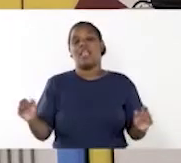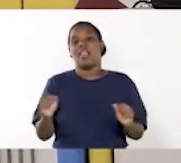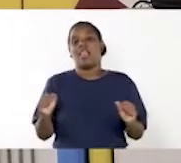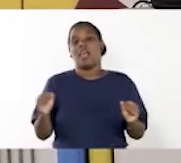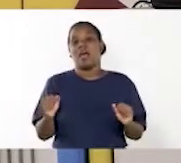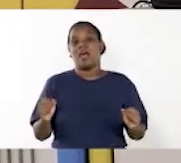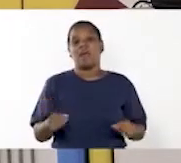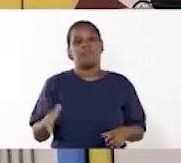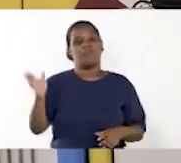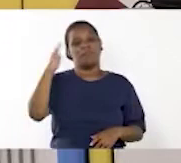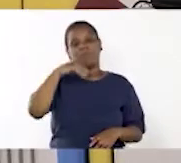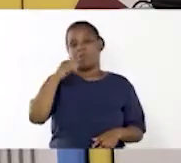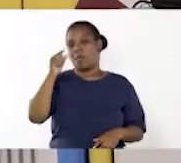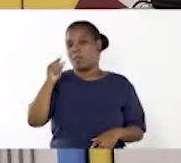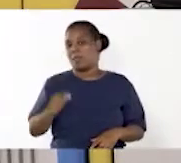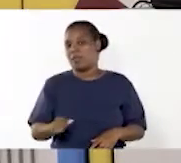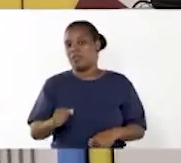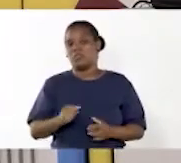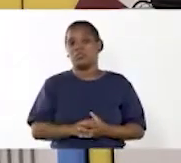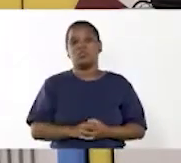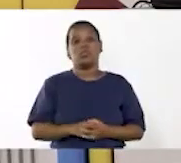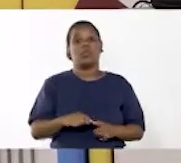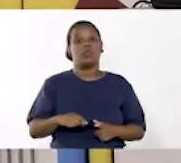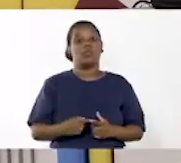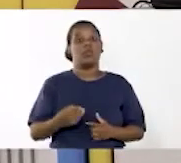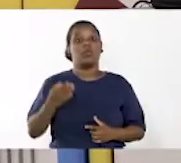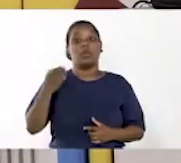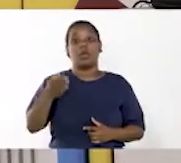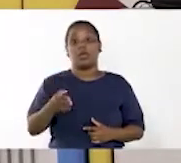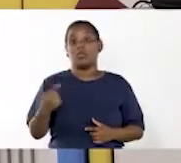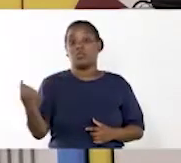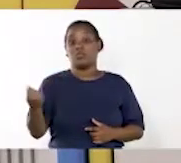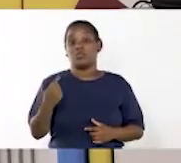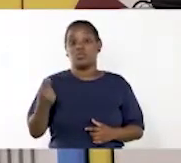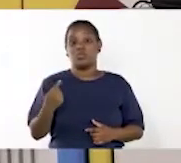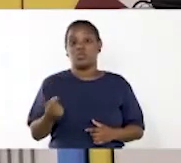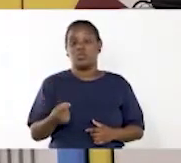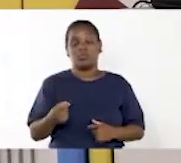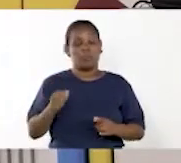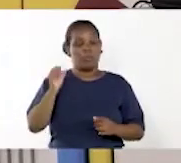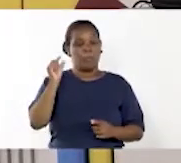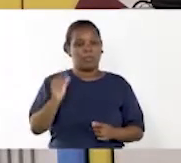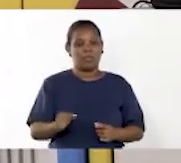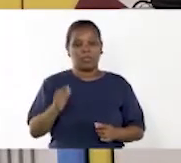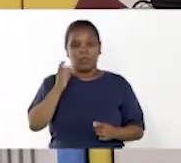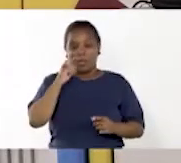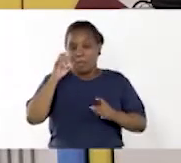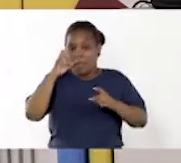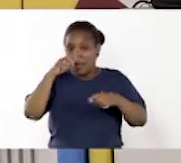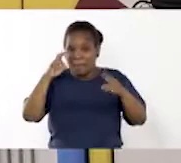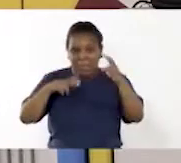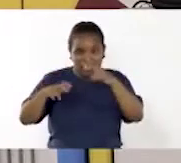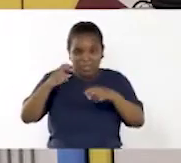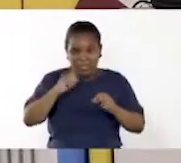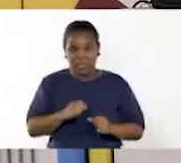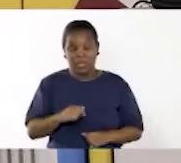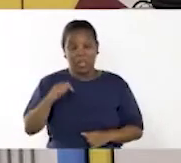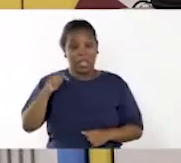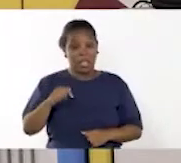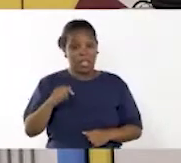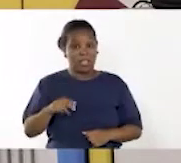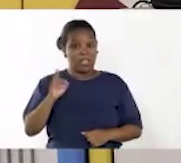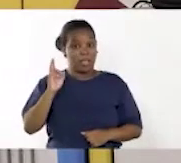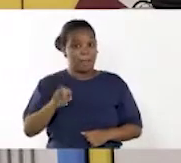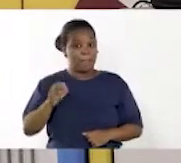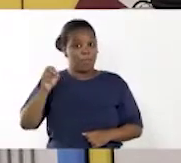que carece de población permanente, porque ahí lo que van son poblaciones con carácter científico. Bueno, es allí, en el polo sur,